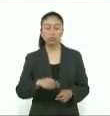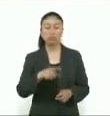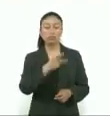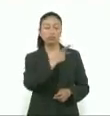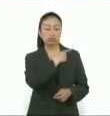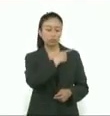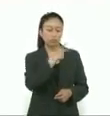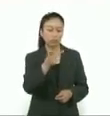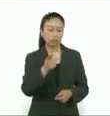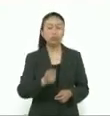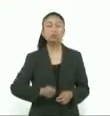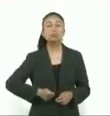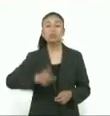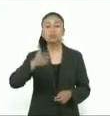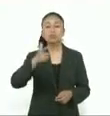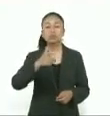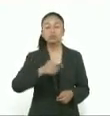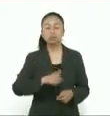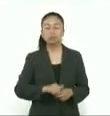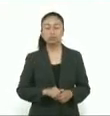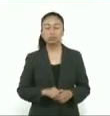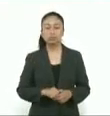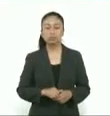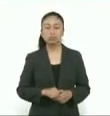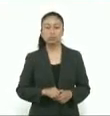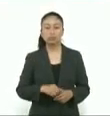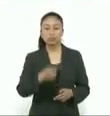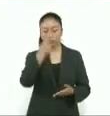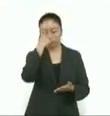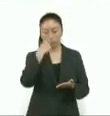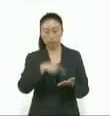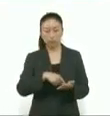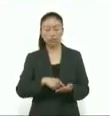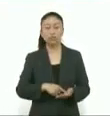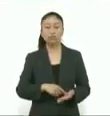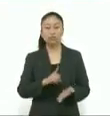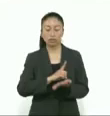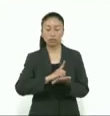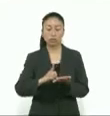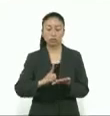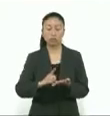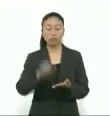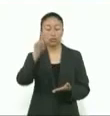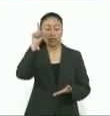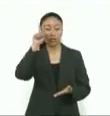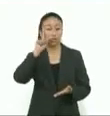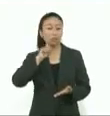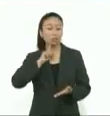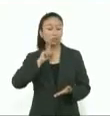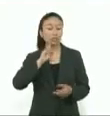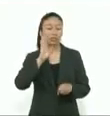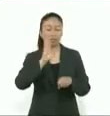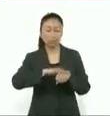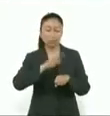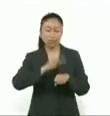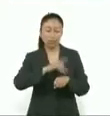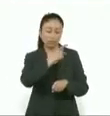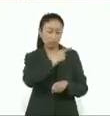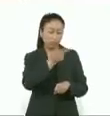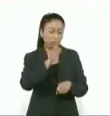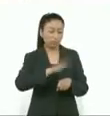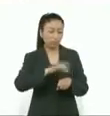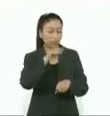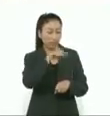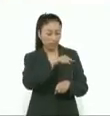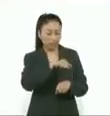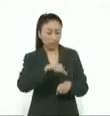pobres. Y creemos en los derechos de las mujeres, sobre todo las que menos tienen.